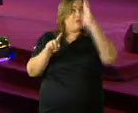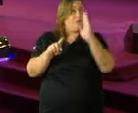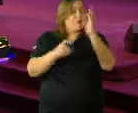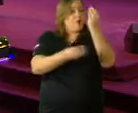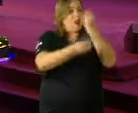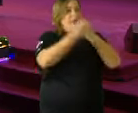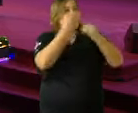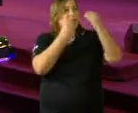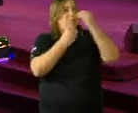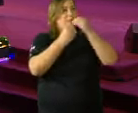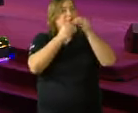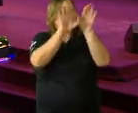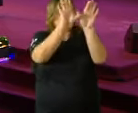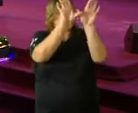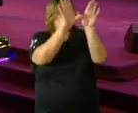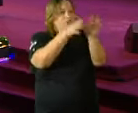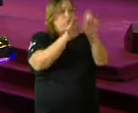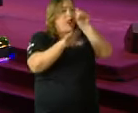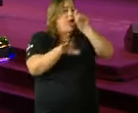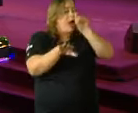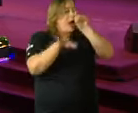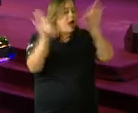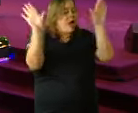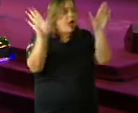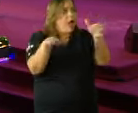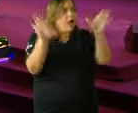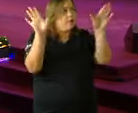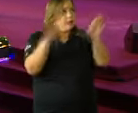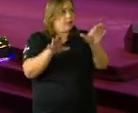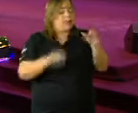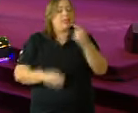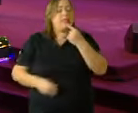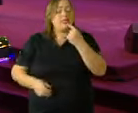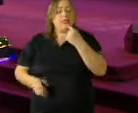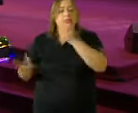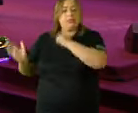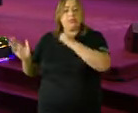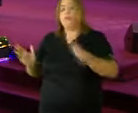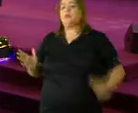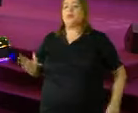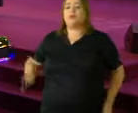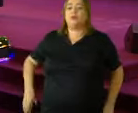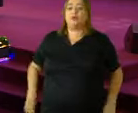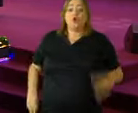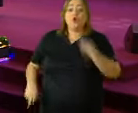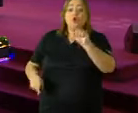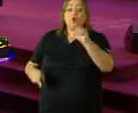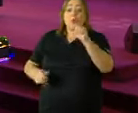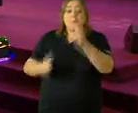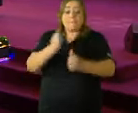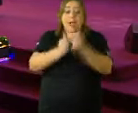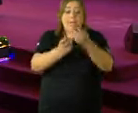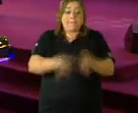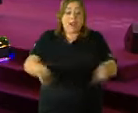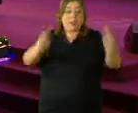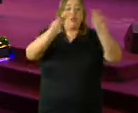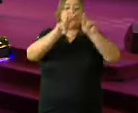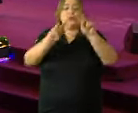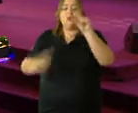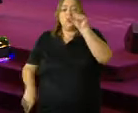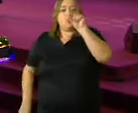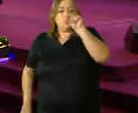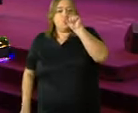Padre Celestial las alimenta. Y te dice el Señor, no vales tú más que ellas. ¿Quién